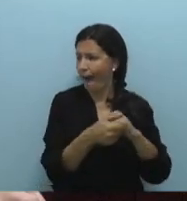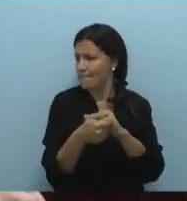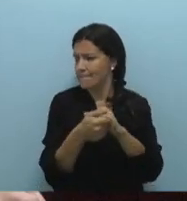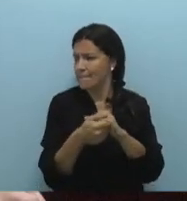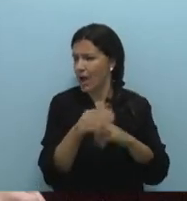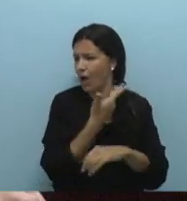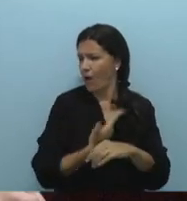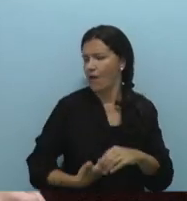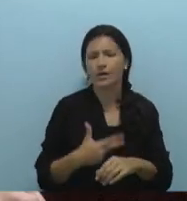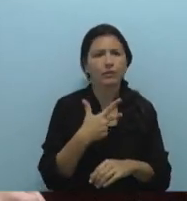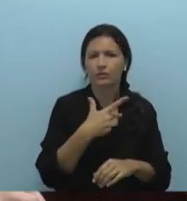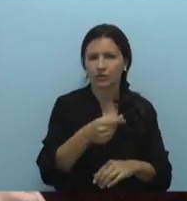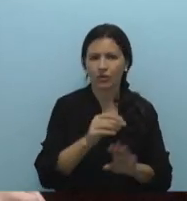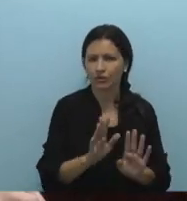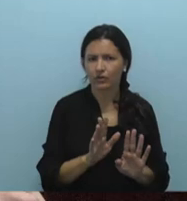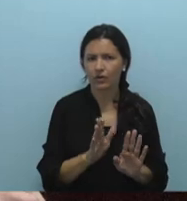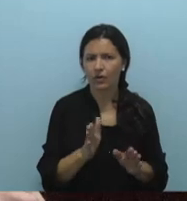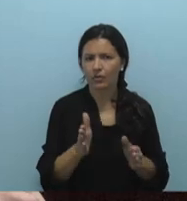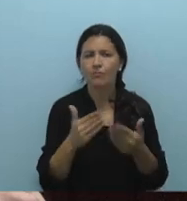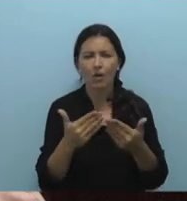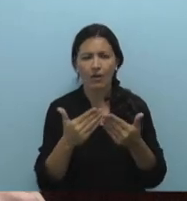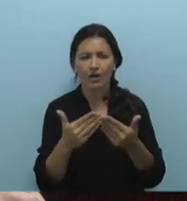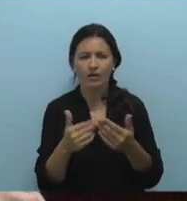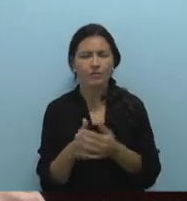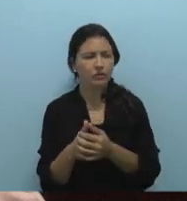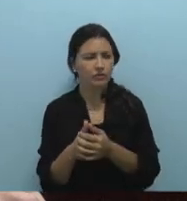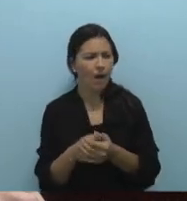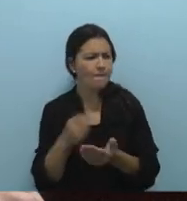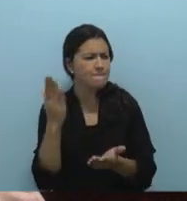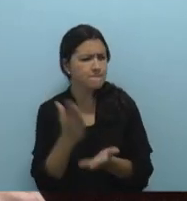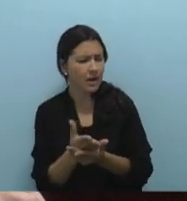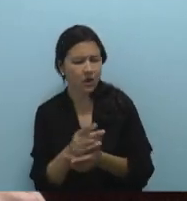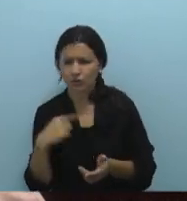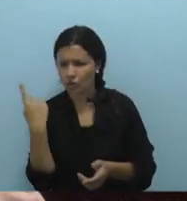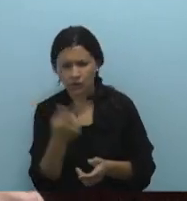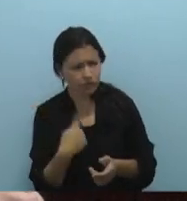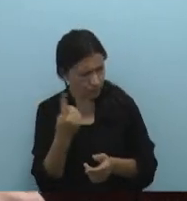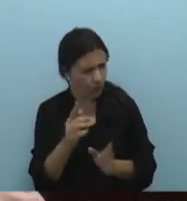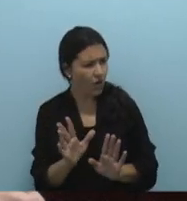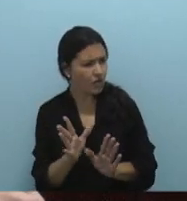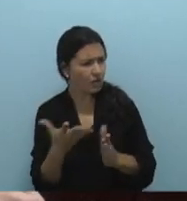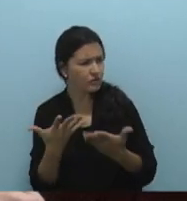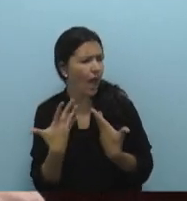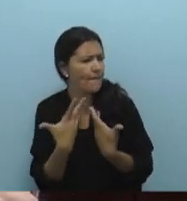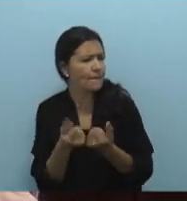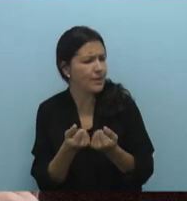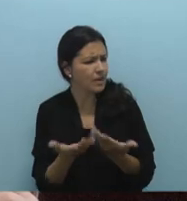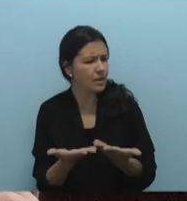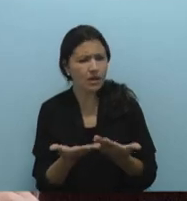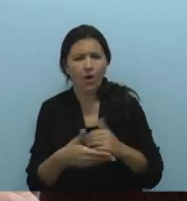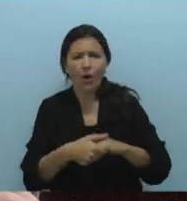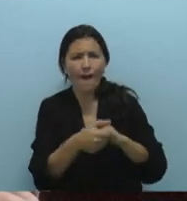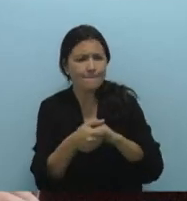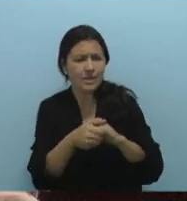crueldad del régimen. Y lo voy a volver a repetir. Ninguno de los que estamos acá, seamos